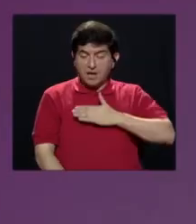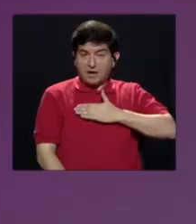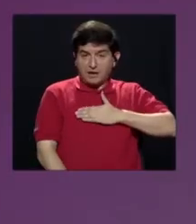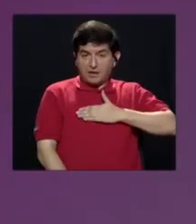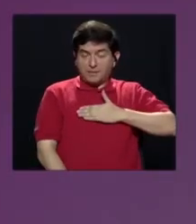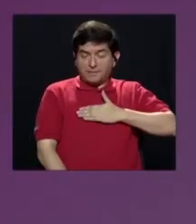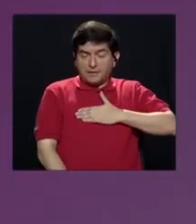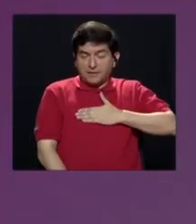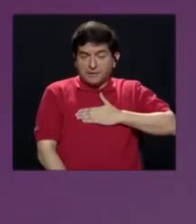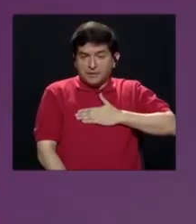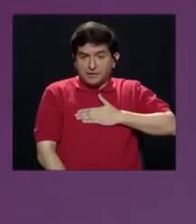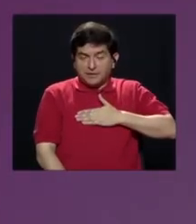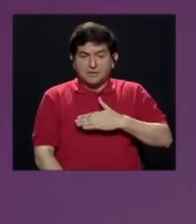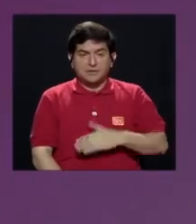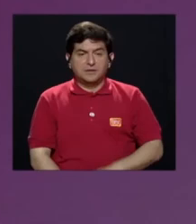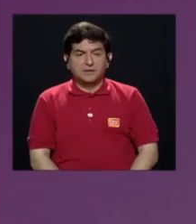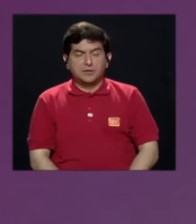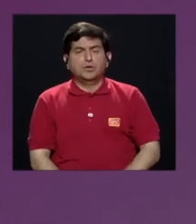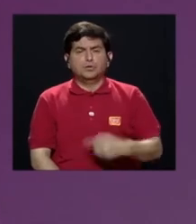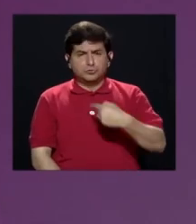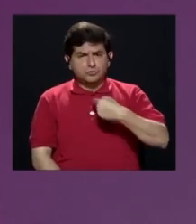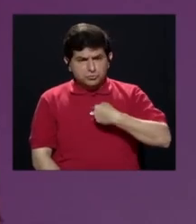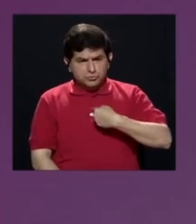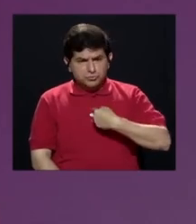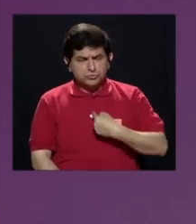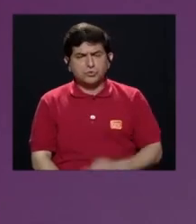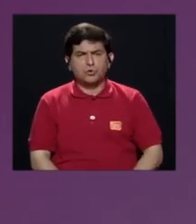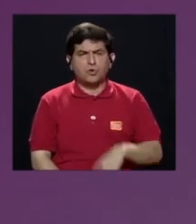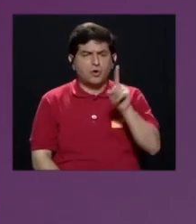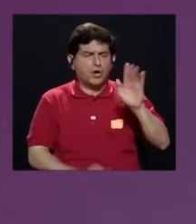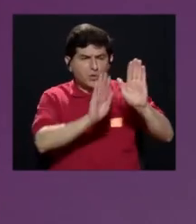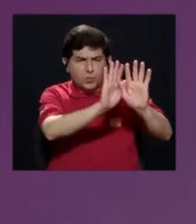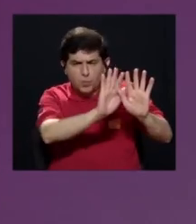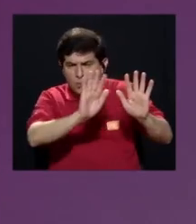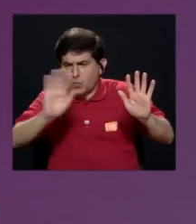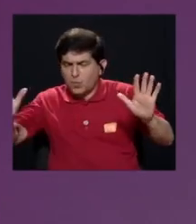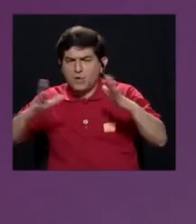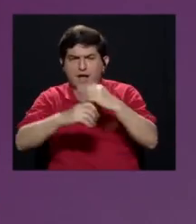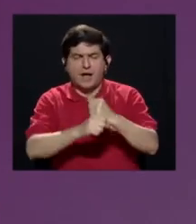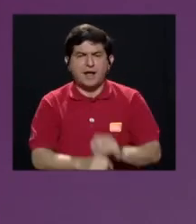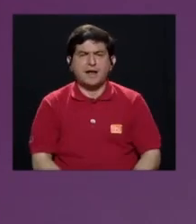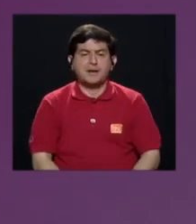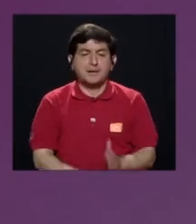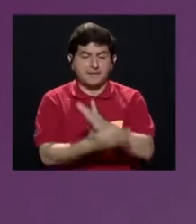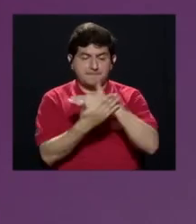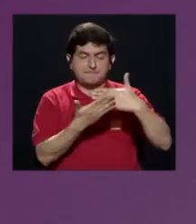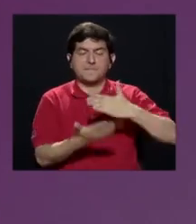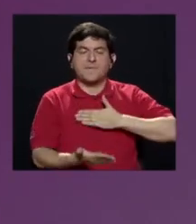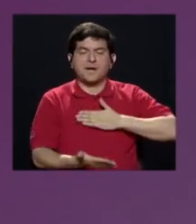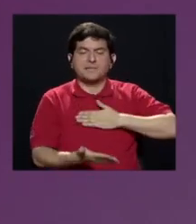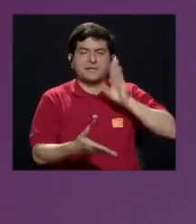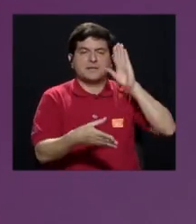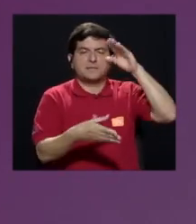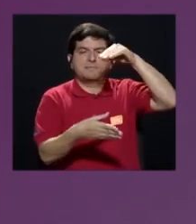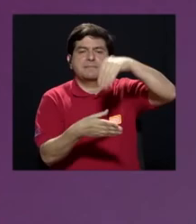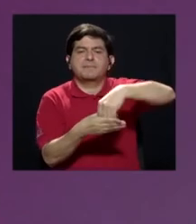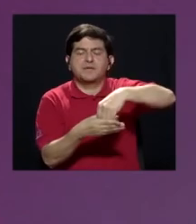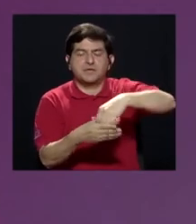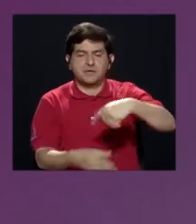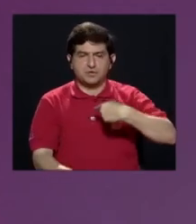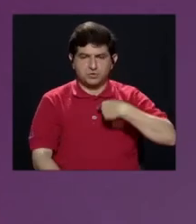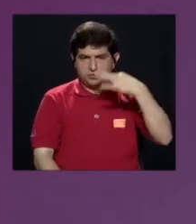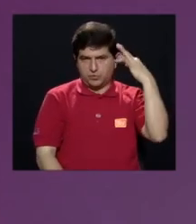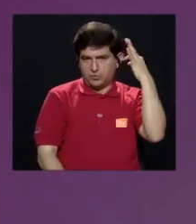experiencia, yo en cada cuadro, en cada mural que hago, pongo una parte de mí. Como